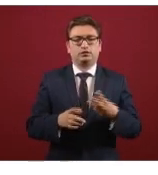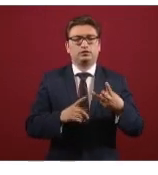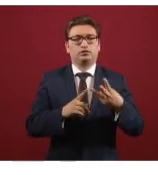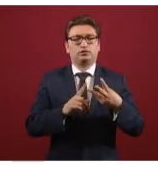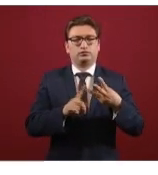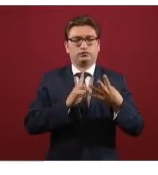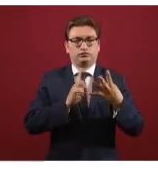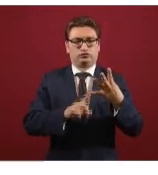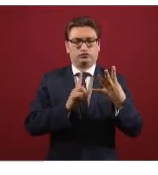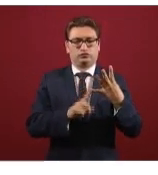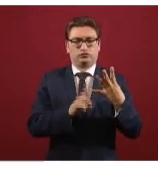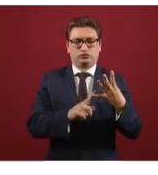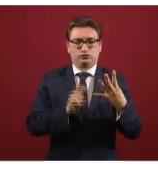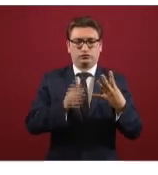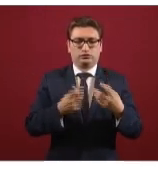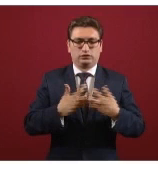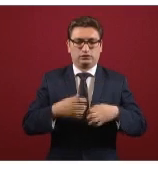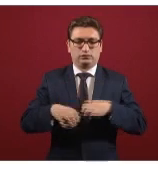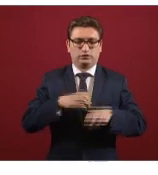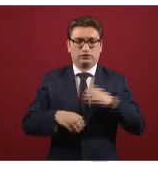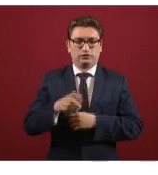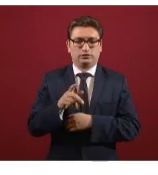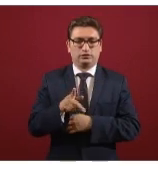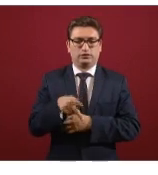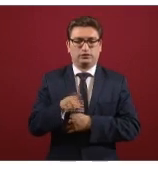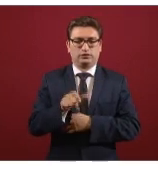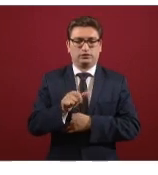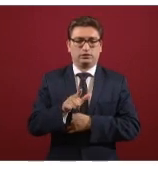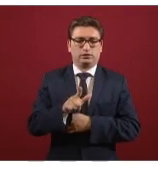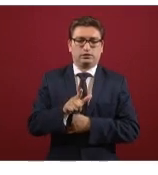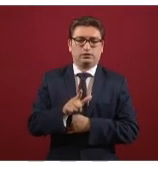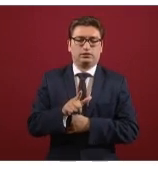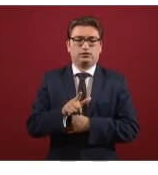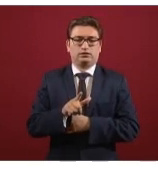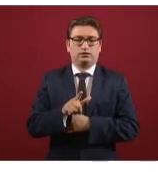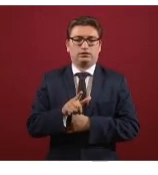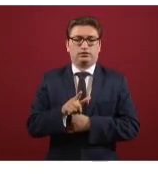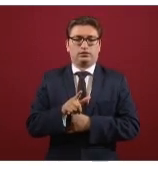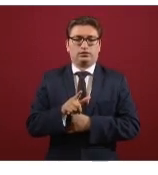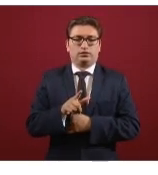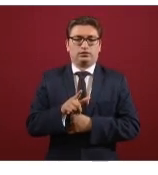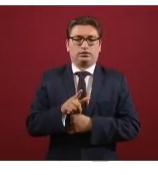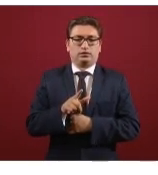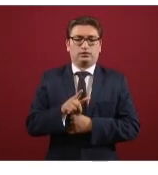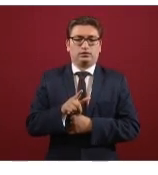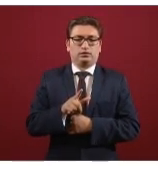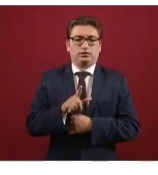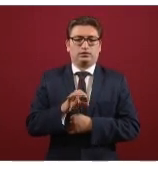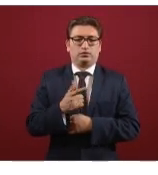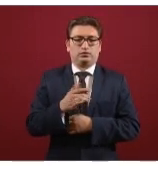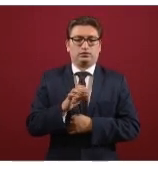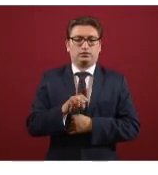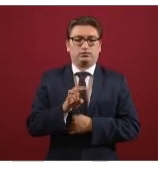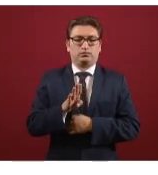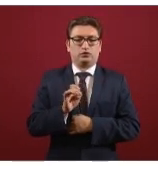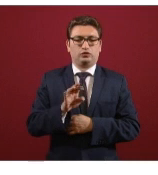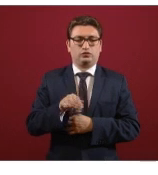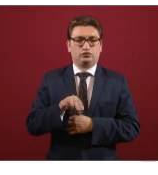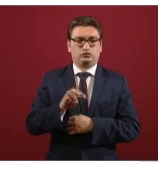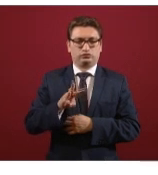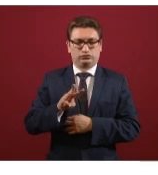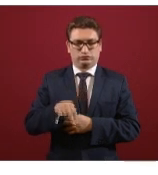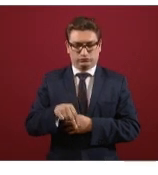queda para la empresa transnacional kbr que los brawn root con un monto de ingeniería de